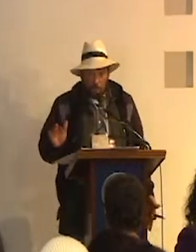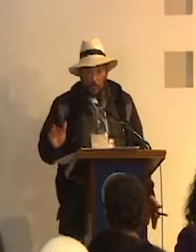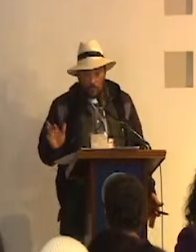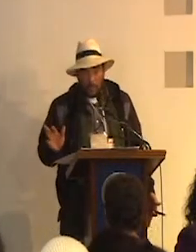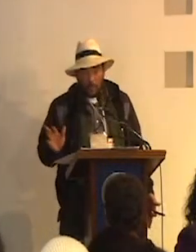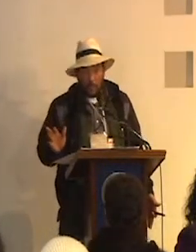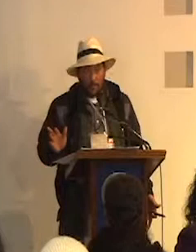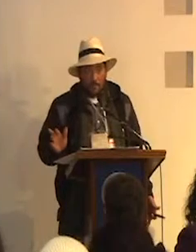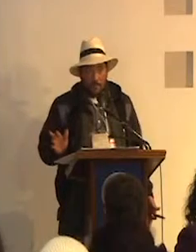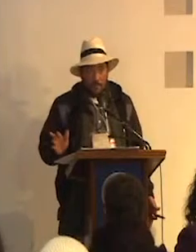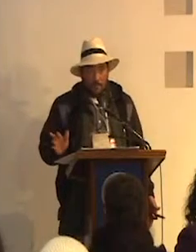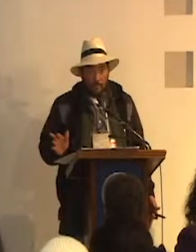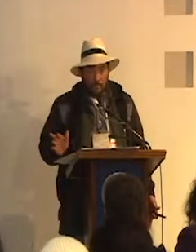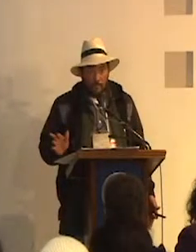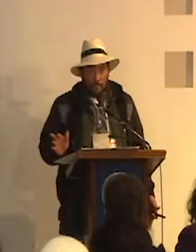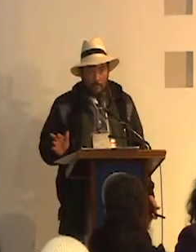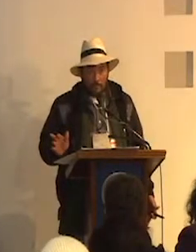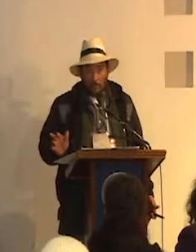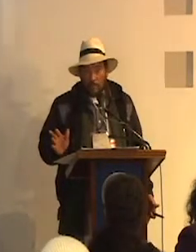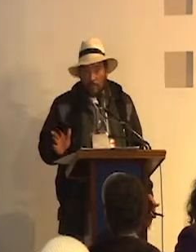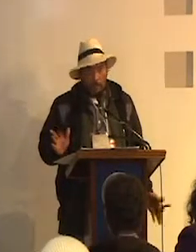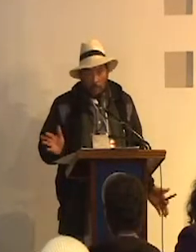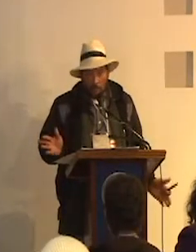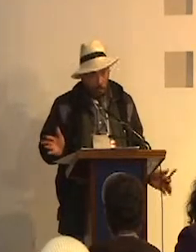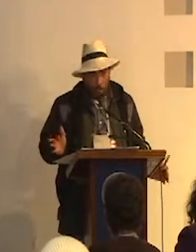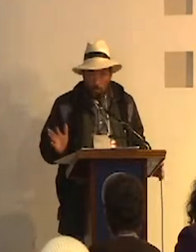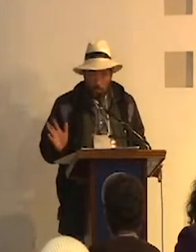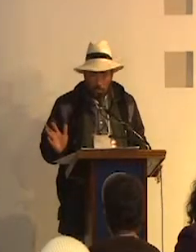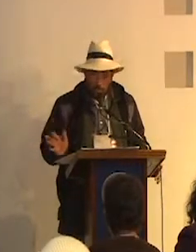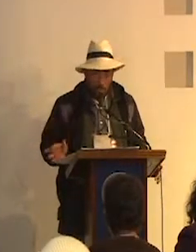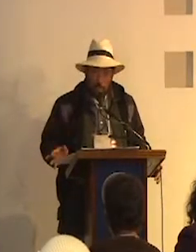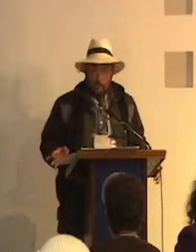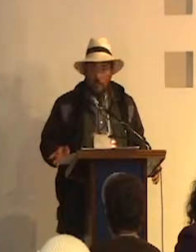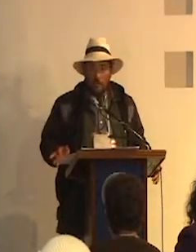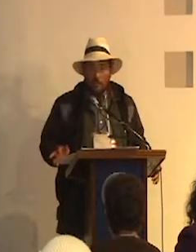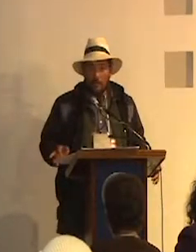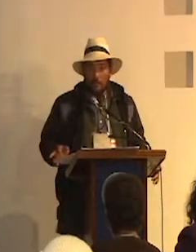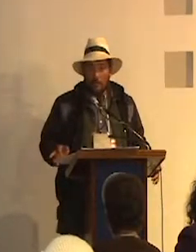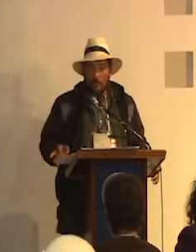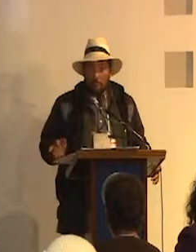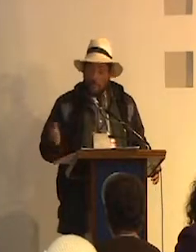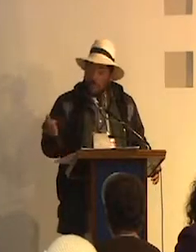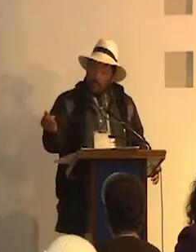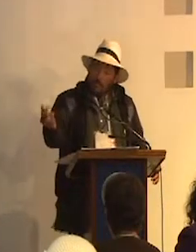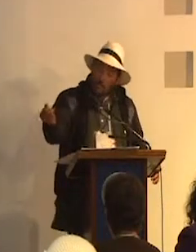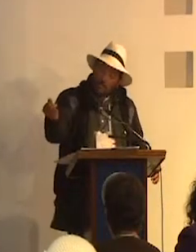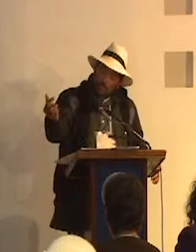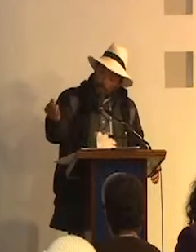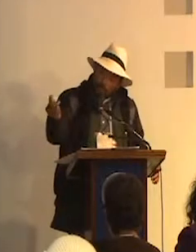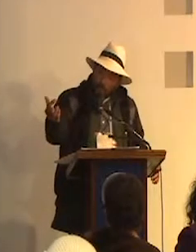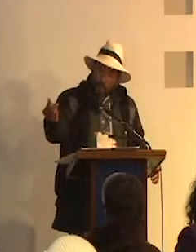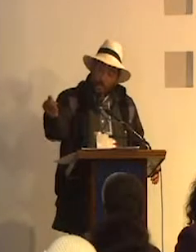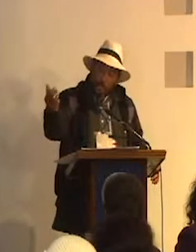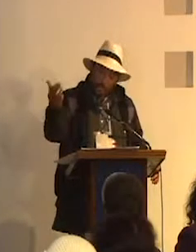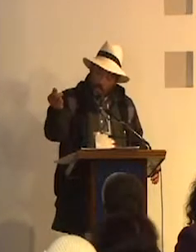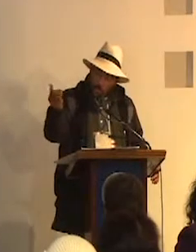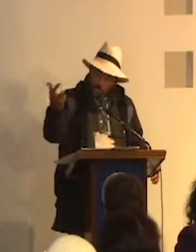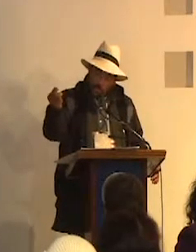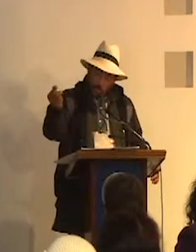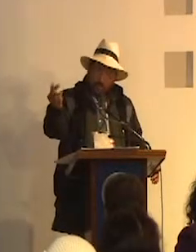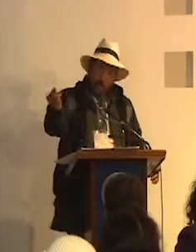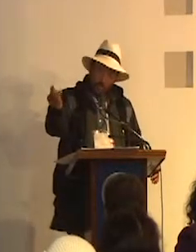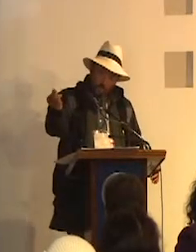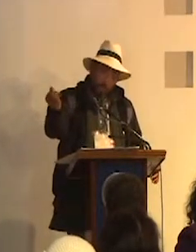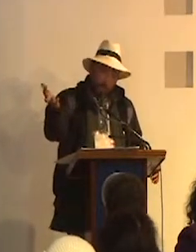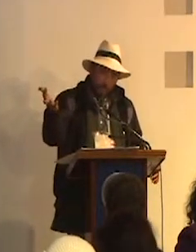que costó $15.860. Entonces, no puedo tener un accidente en esa pierna. Mi dedo, mi mano, eso es un atentado a la